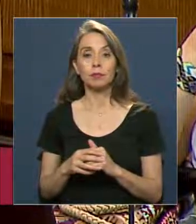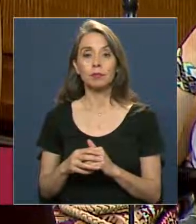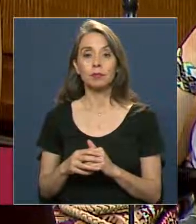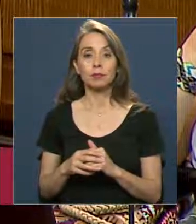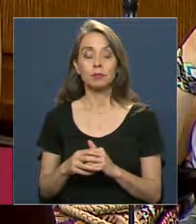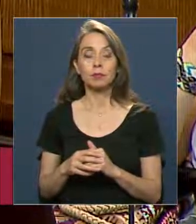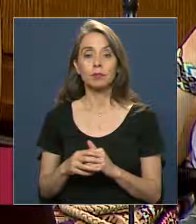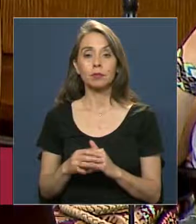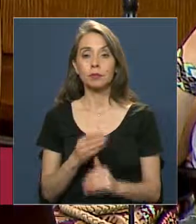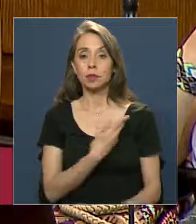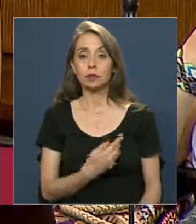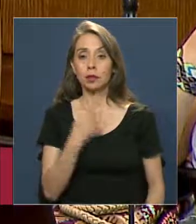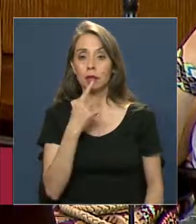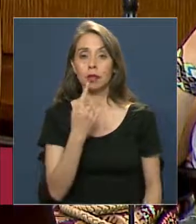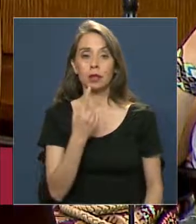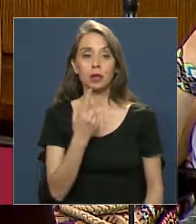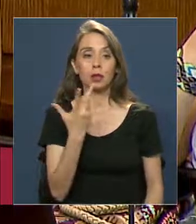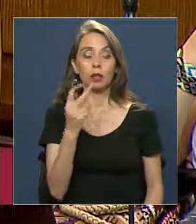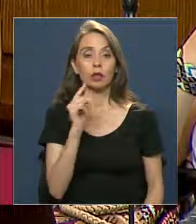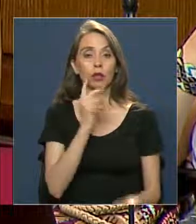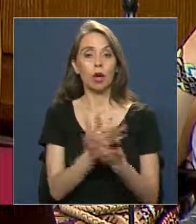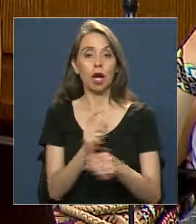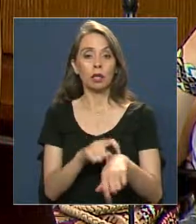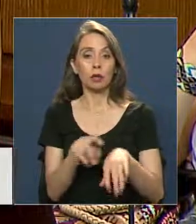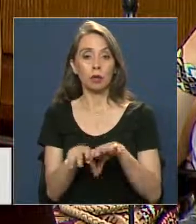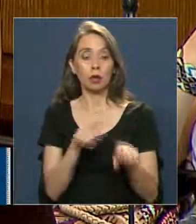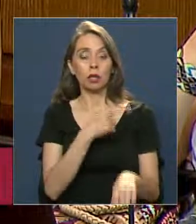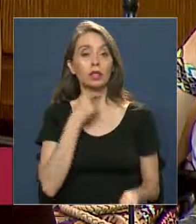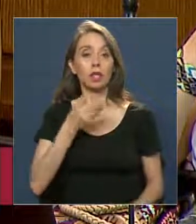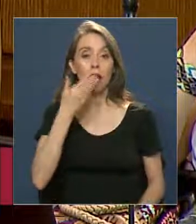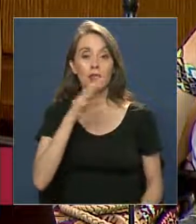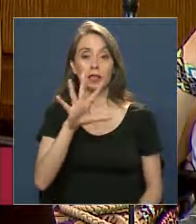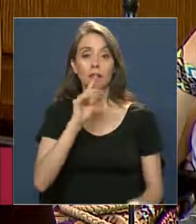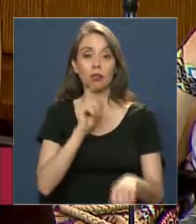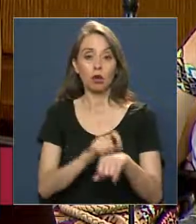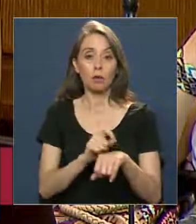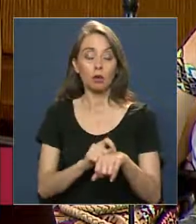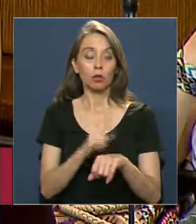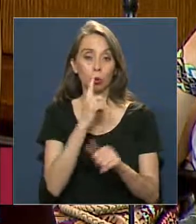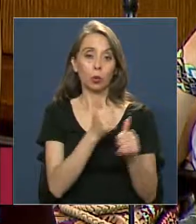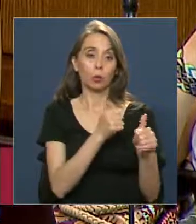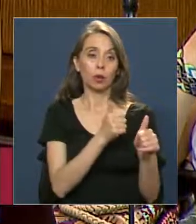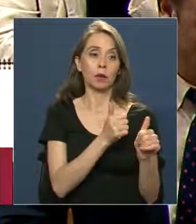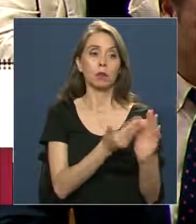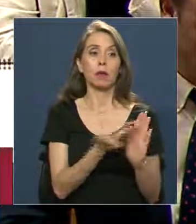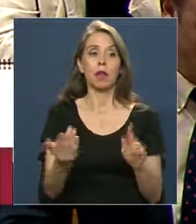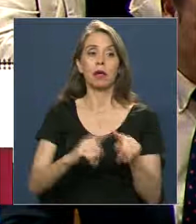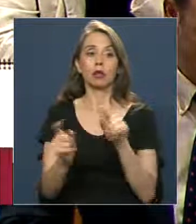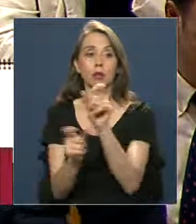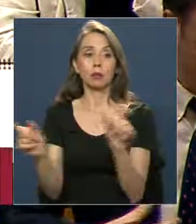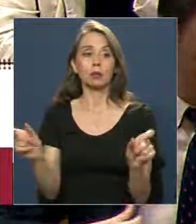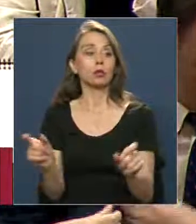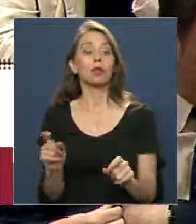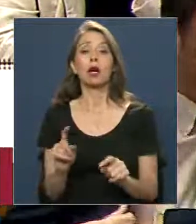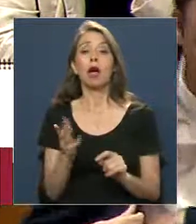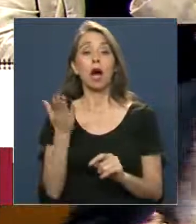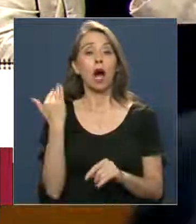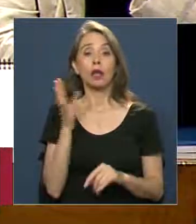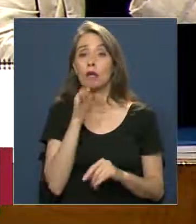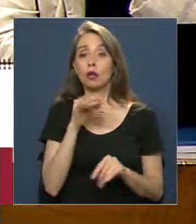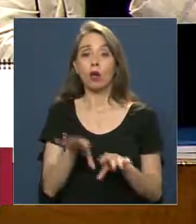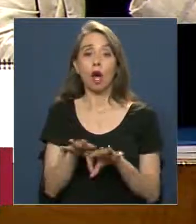No, no hay tiempo acordado. Si usted quiere hablar 5 minutos sería espectacular para darle espacio a más, pero no hay tiempo acordado. Ahora,